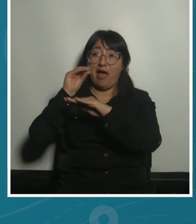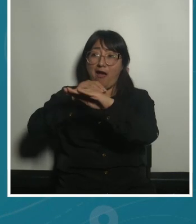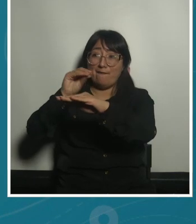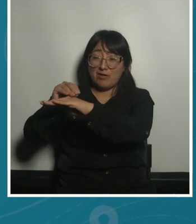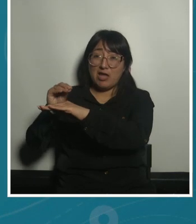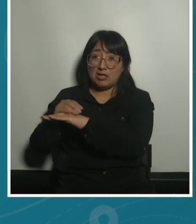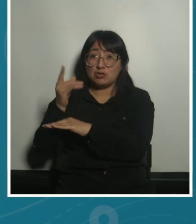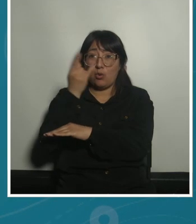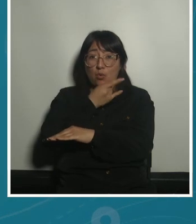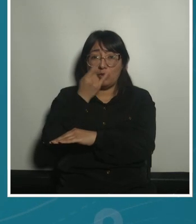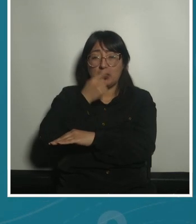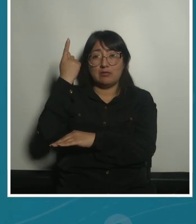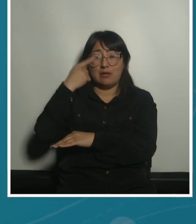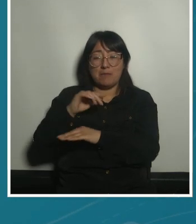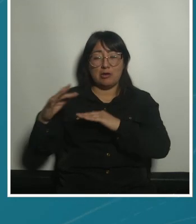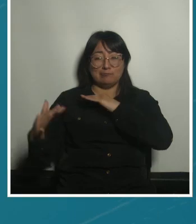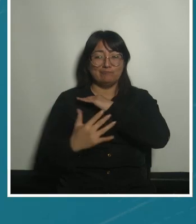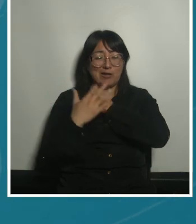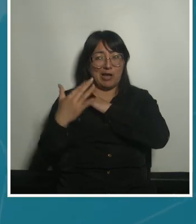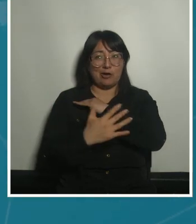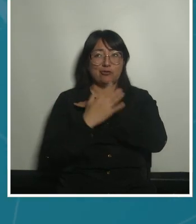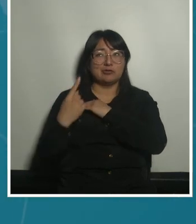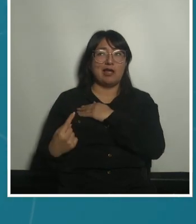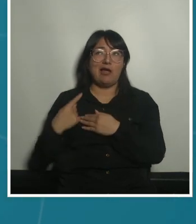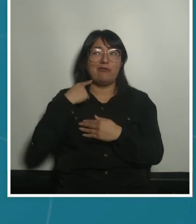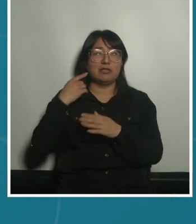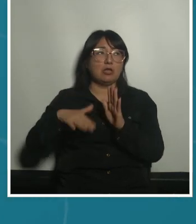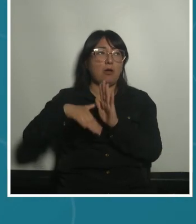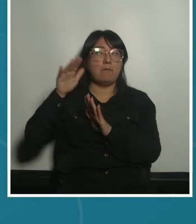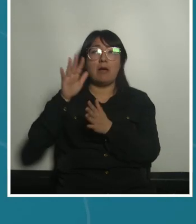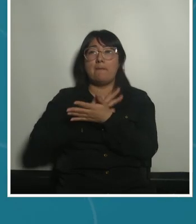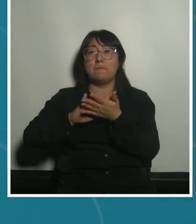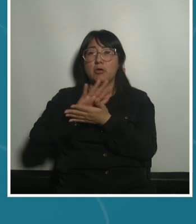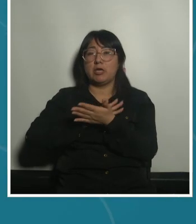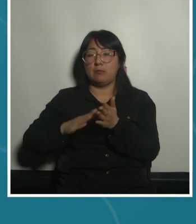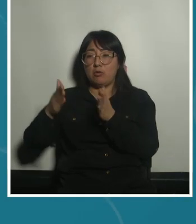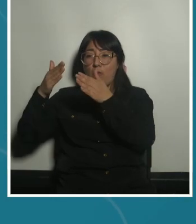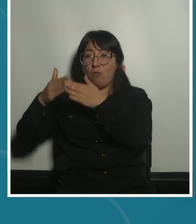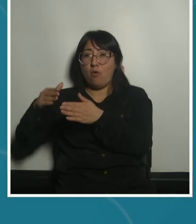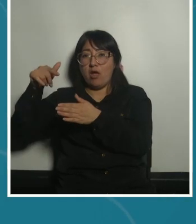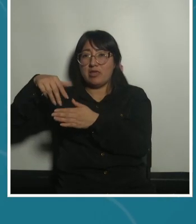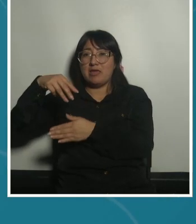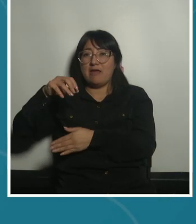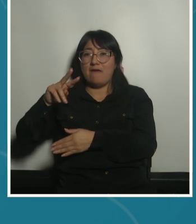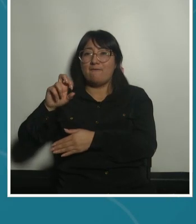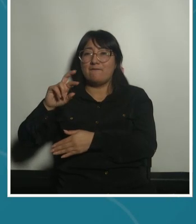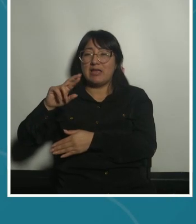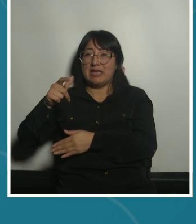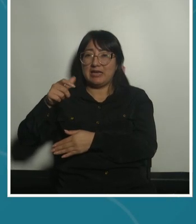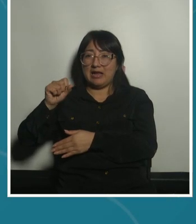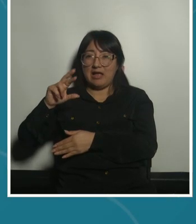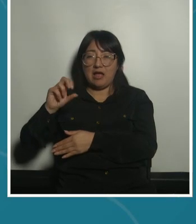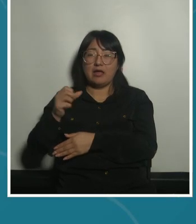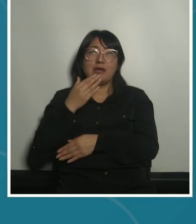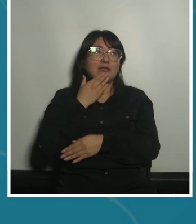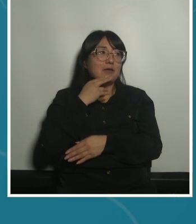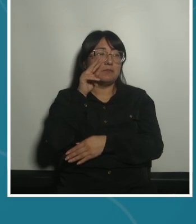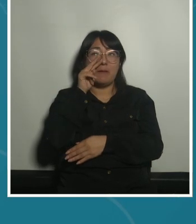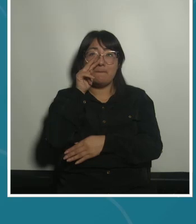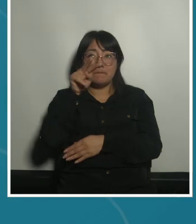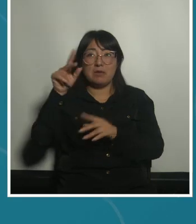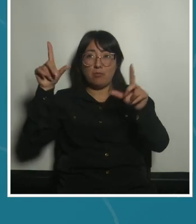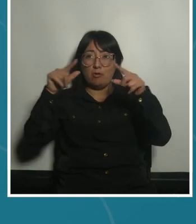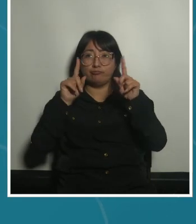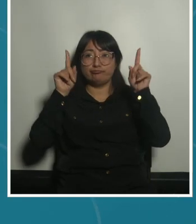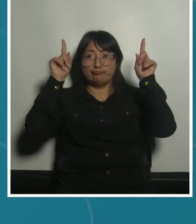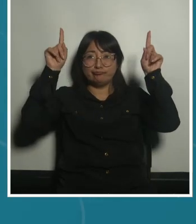costa ha ido afectándose, principalmente la zona del Muelle Vergara. Hemos estado viendo acá cómo las antiguas bermas de playa afloran con